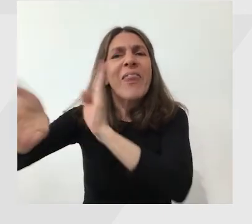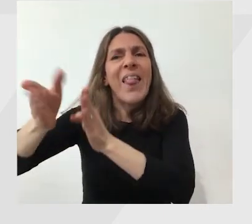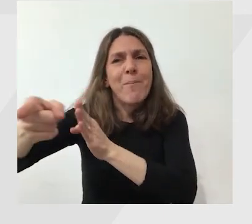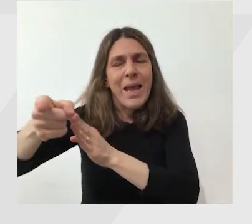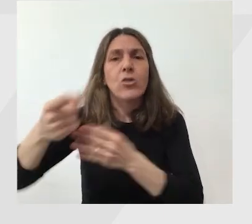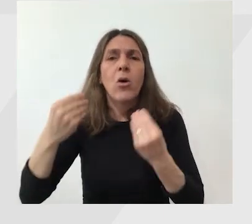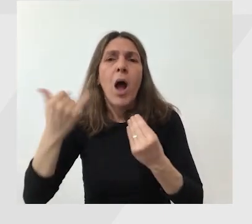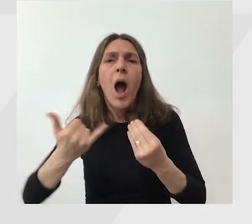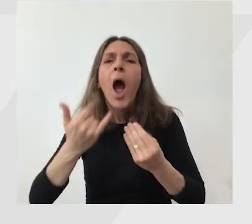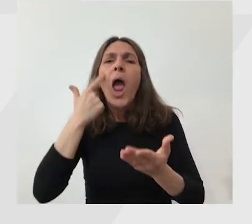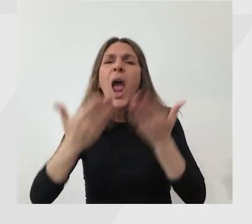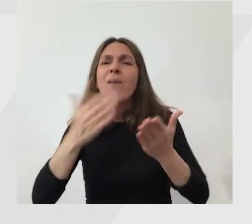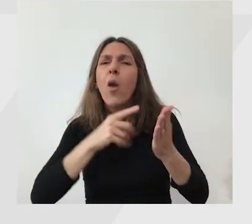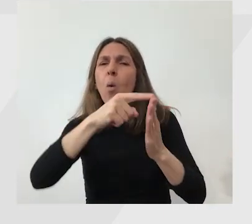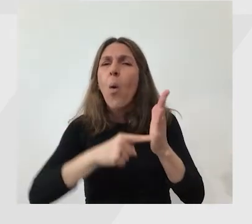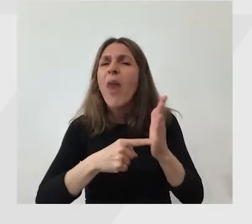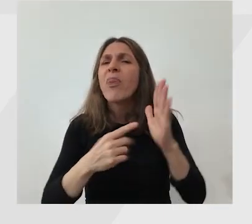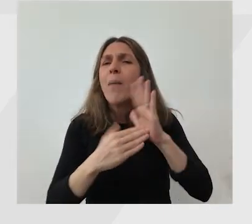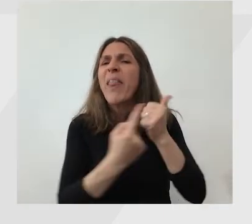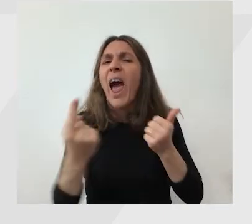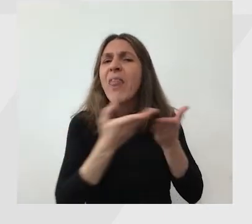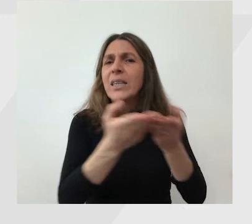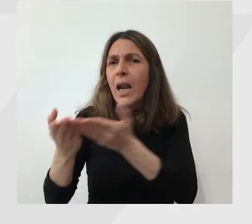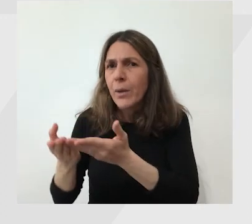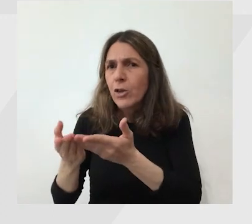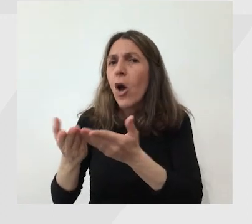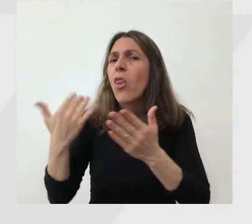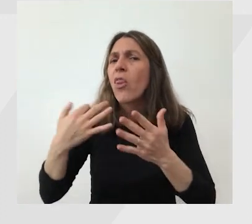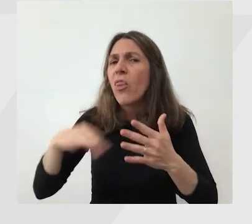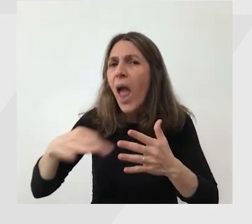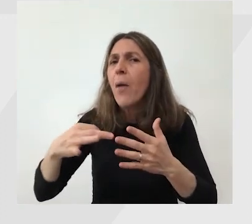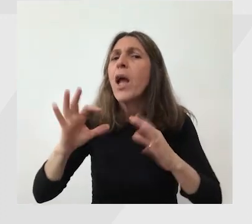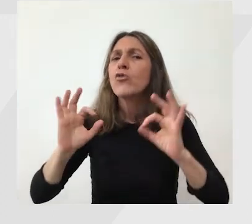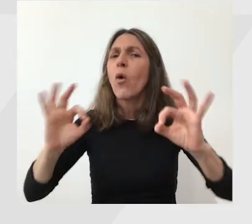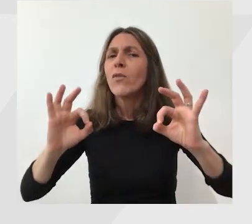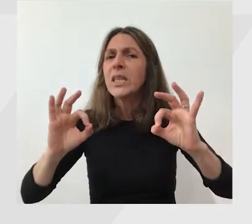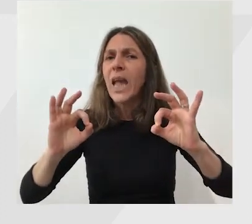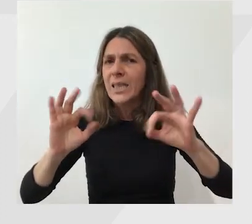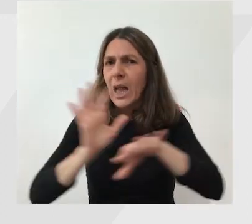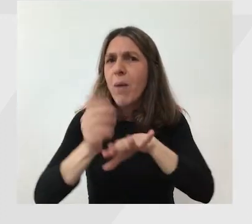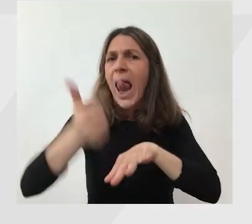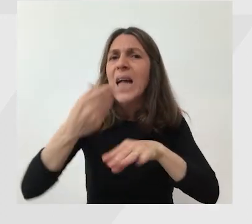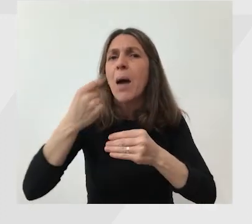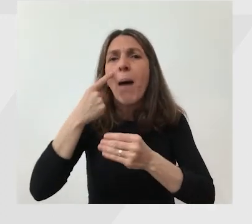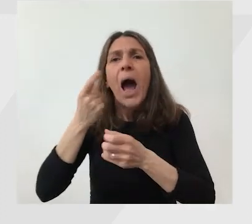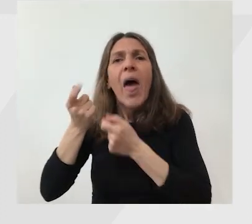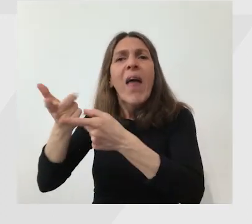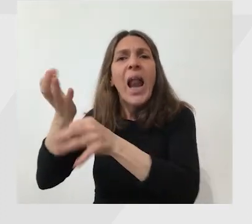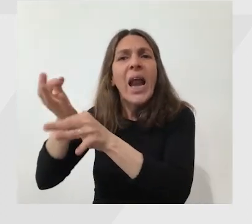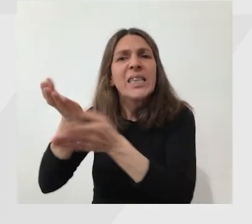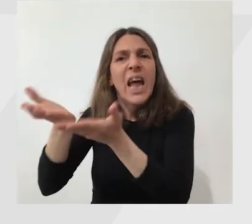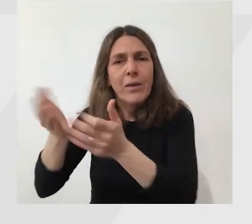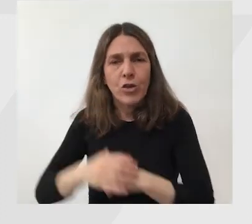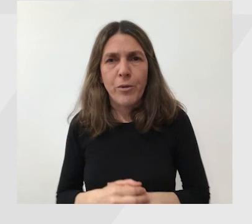rehabilitación se evalúa por cada servicio que se brinda se requiere alcanzar un índice de suficiencia para